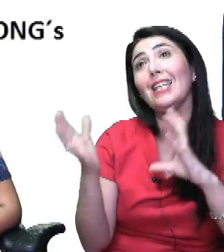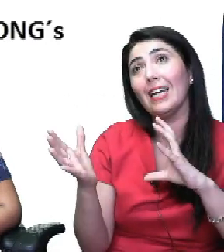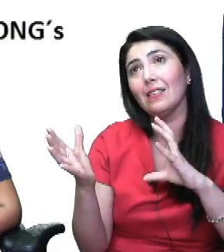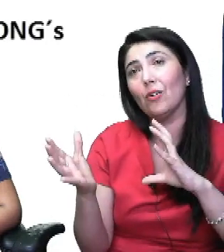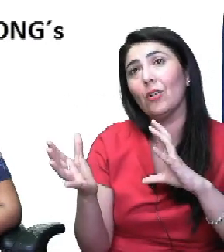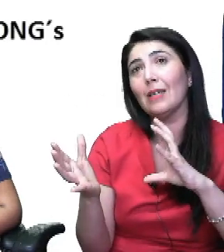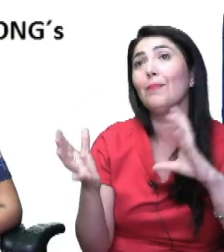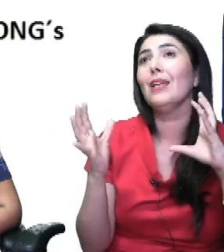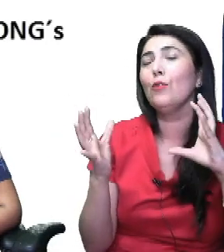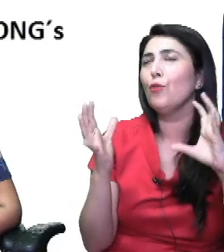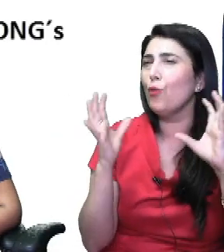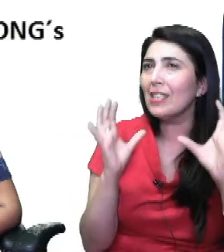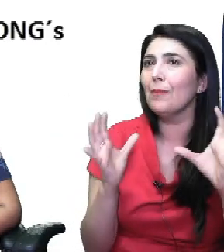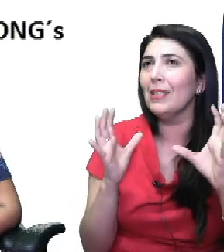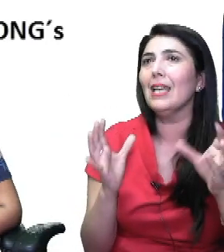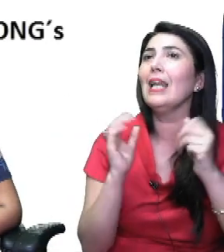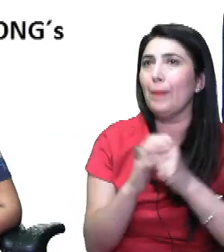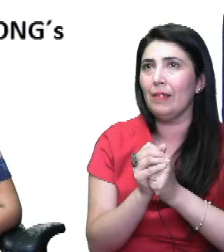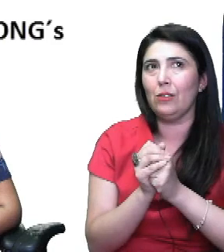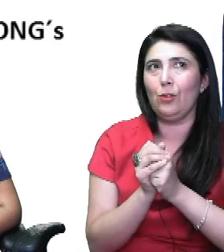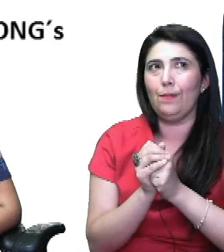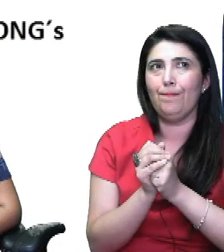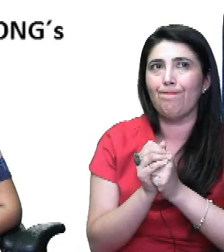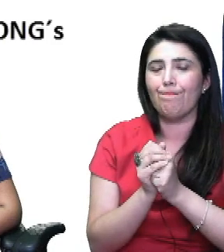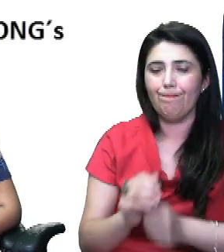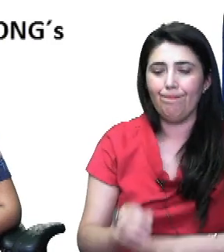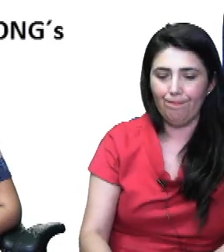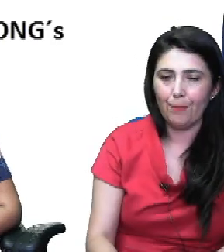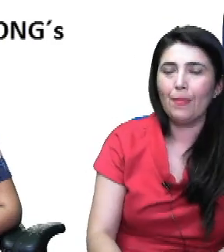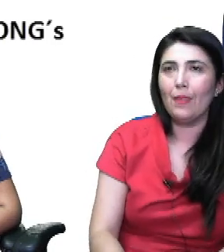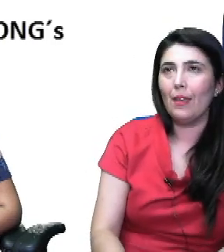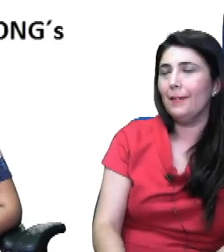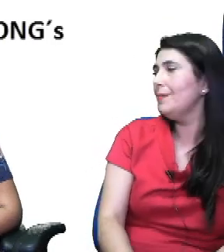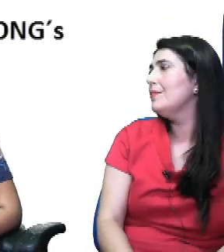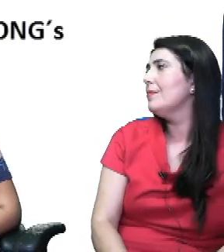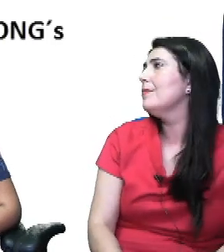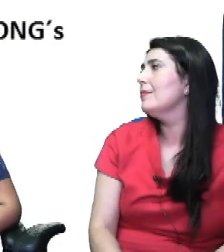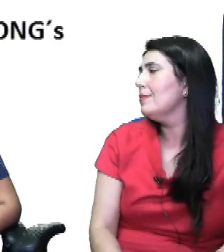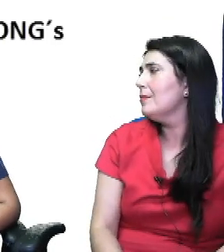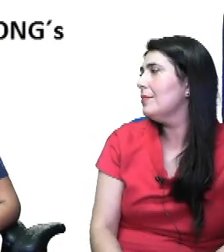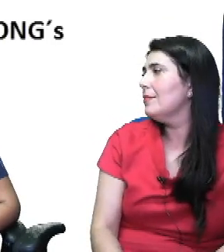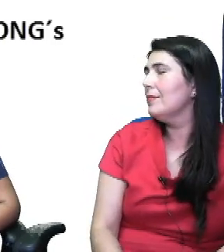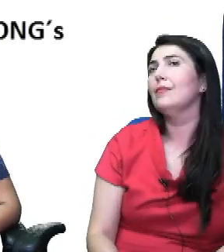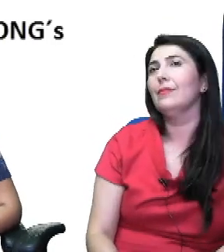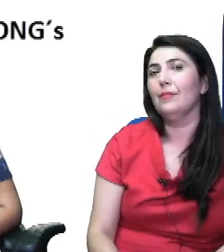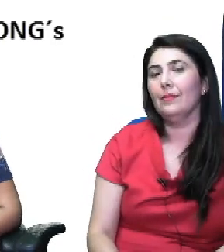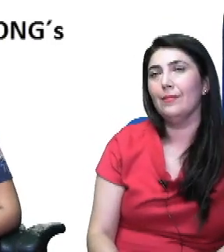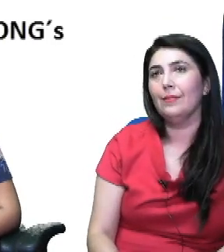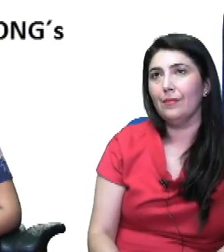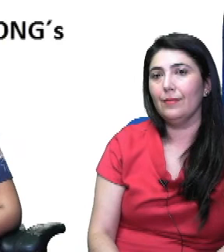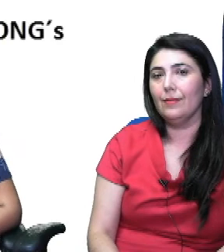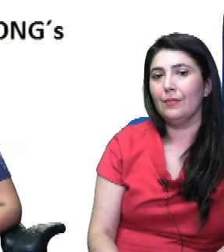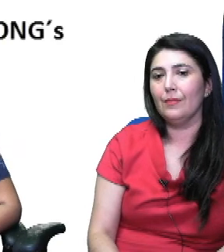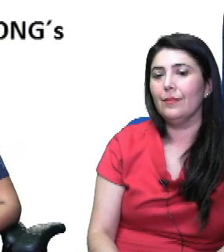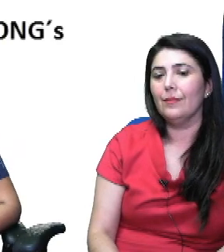crítica, sino que también fuertemente en la prevención. Y la idea es que puedan entonces planificar acciones en base a